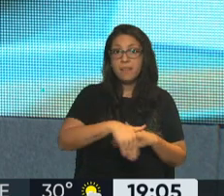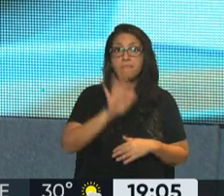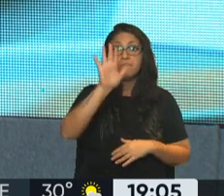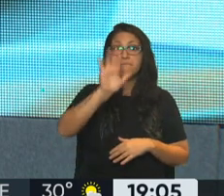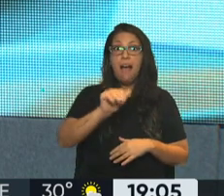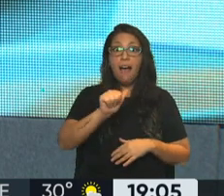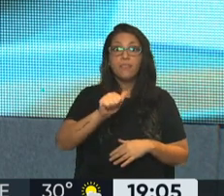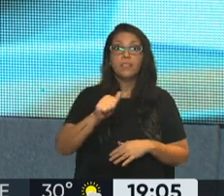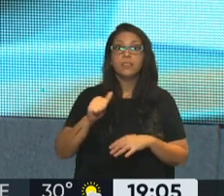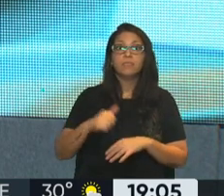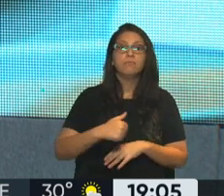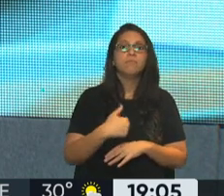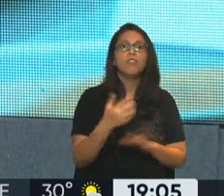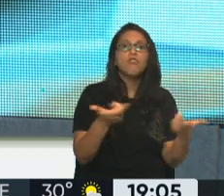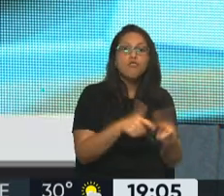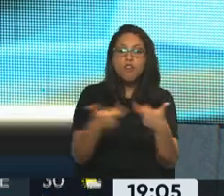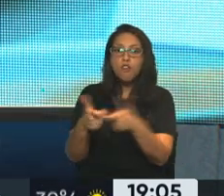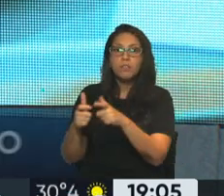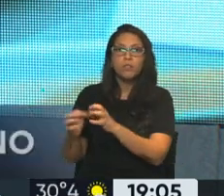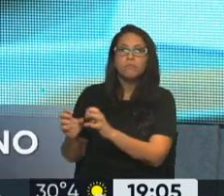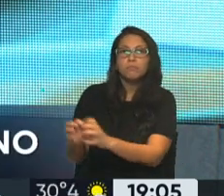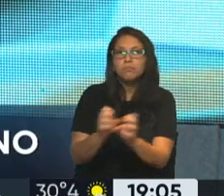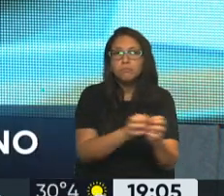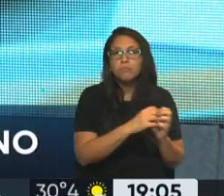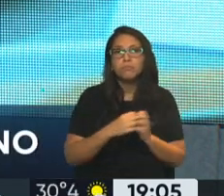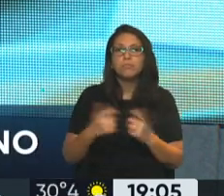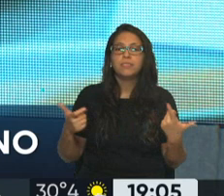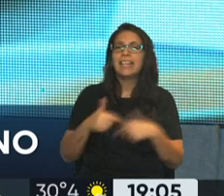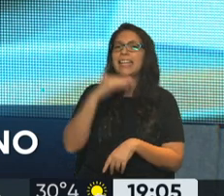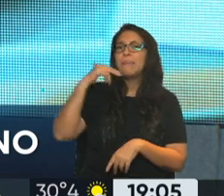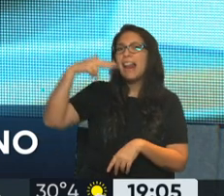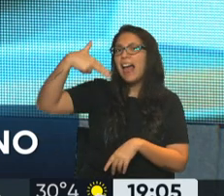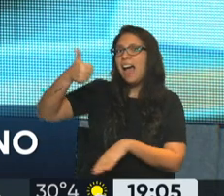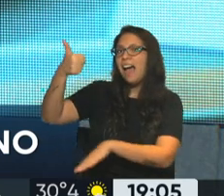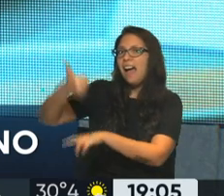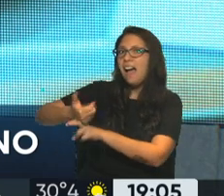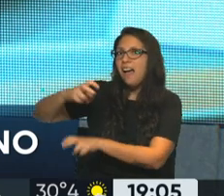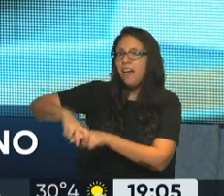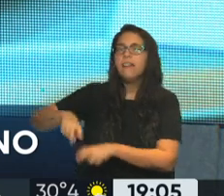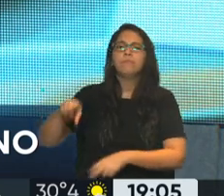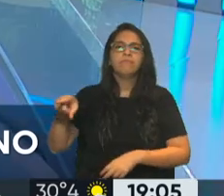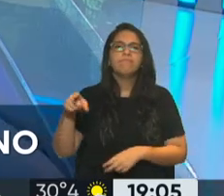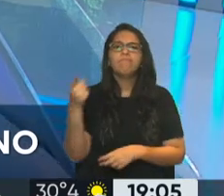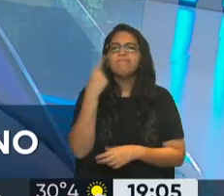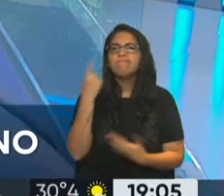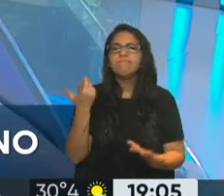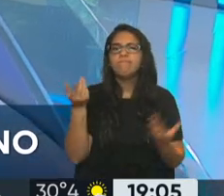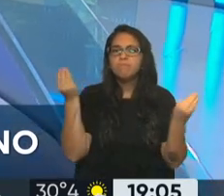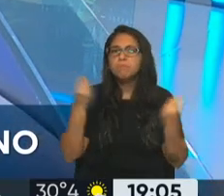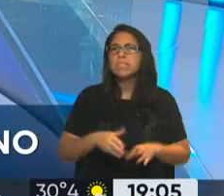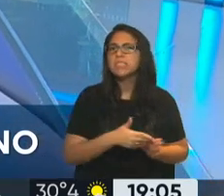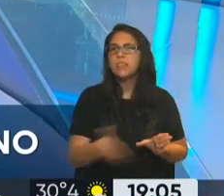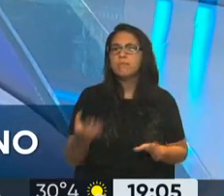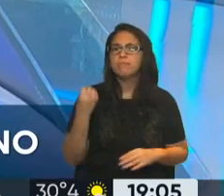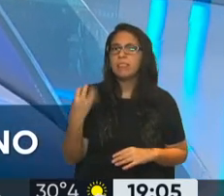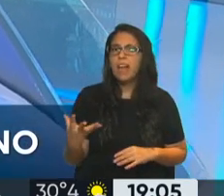plenario de comisiones en la cámara de diputados Jimena fuertes Bueno qué se puede esperar en mucha expectativa Cómo arranca después de